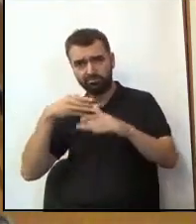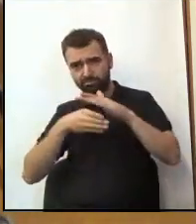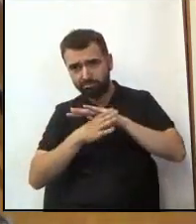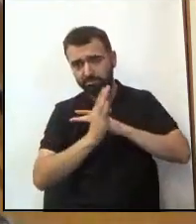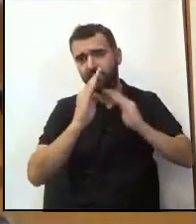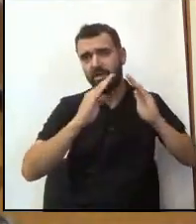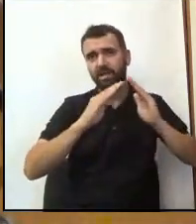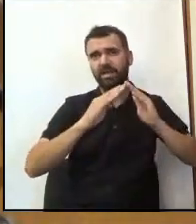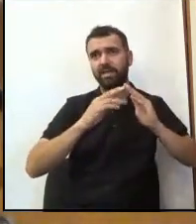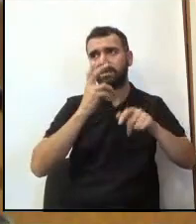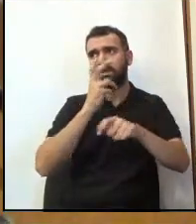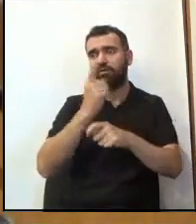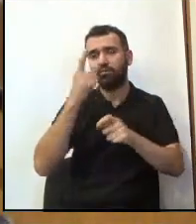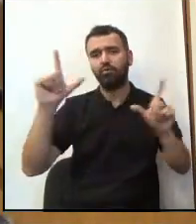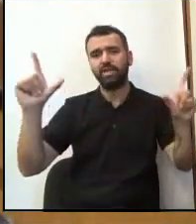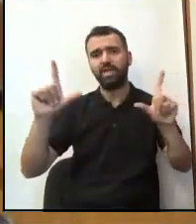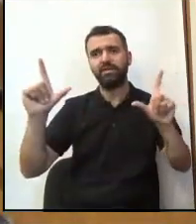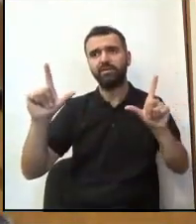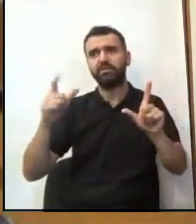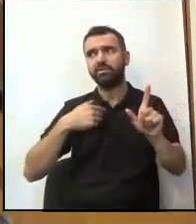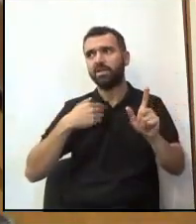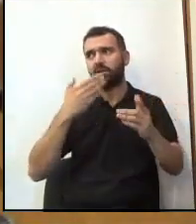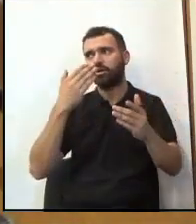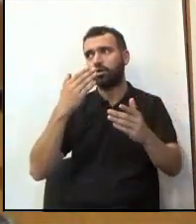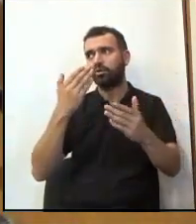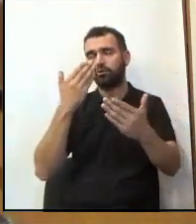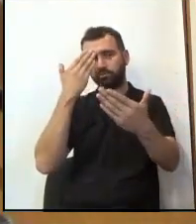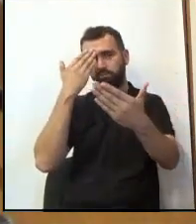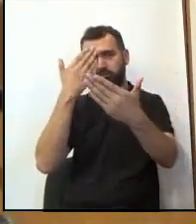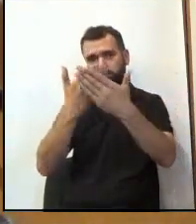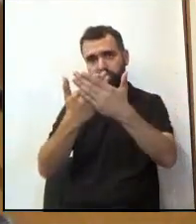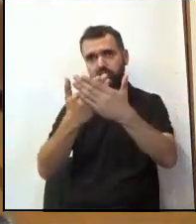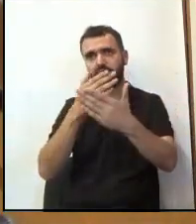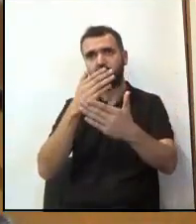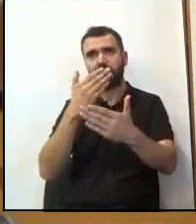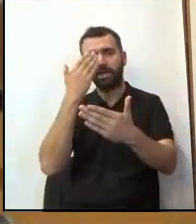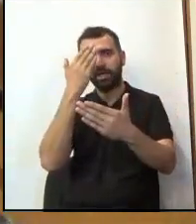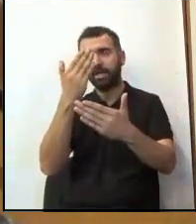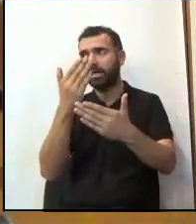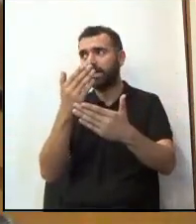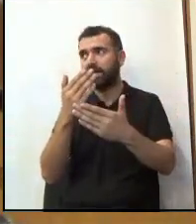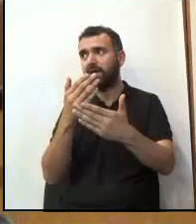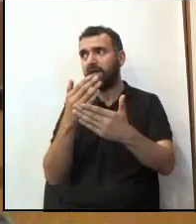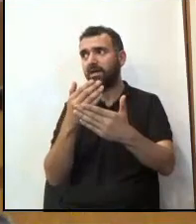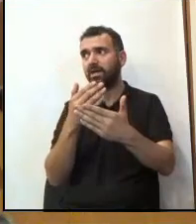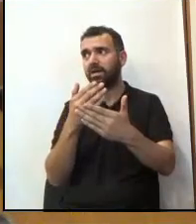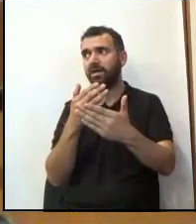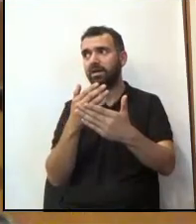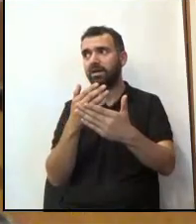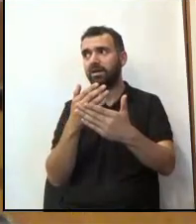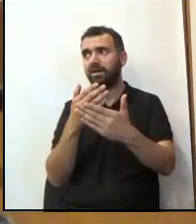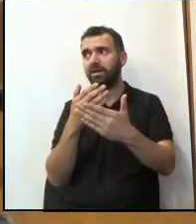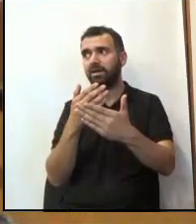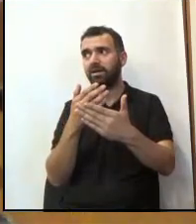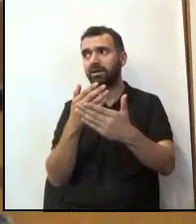se le metió a la casa, le robó un televisor, se encontró cara a cara con el mismo. ¿Ah? ¿Le quitó ella la televisión?